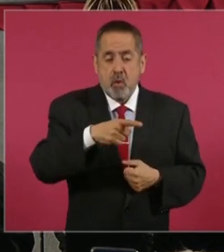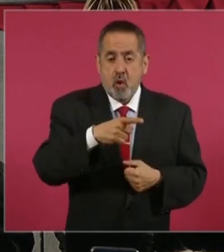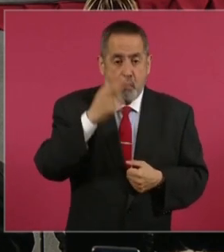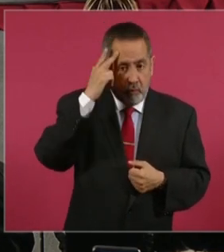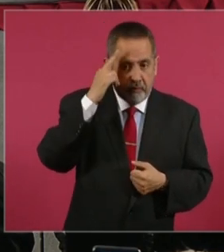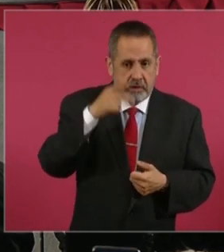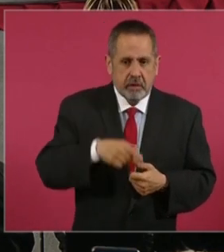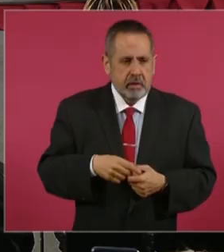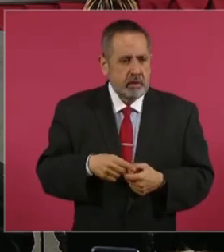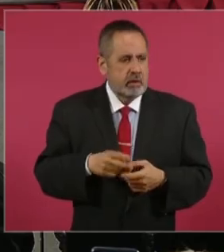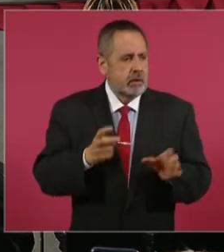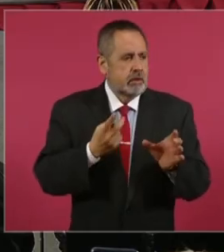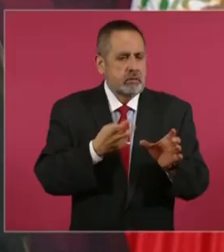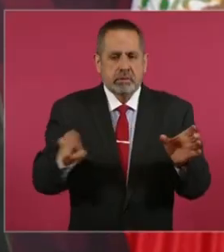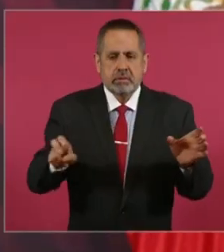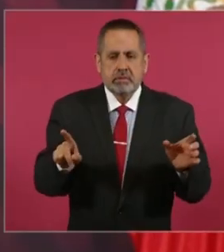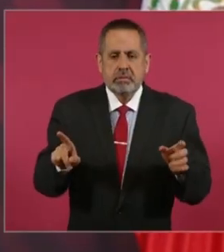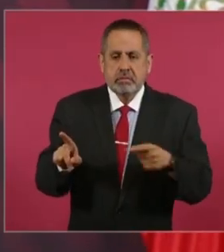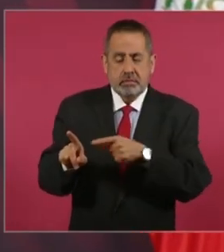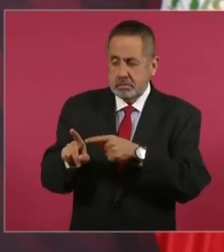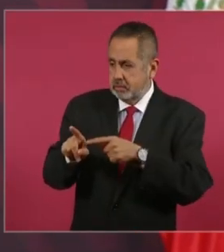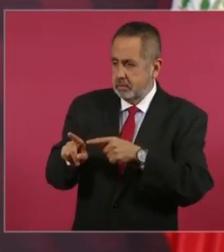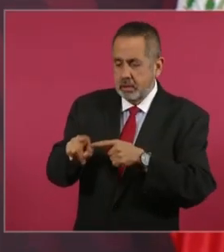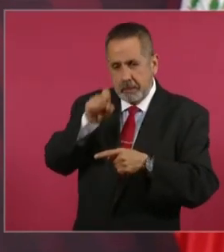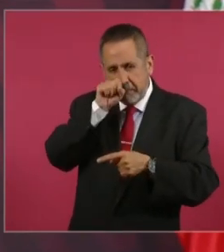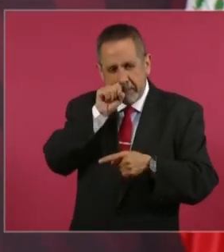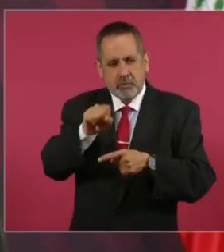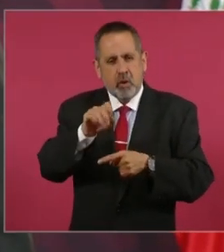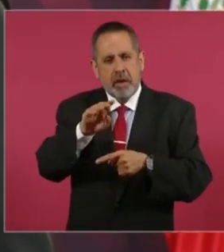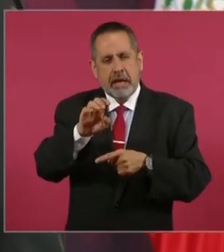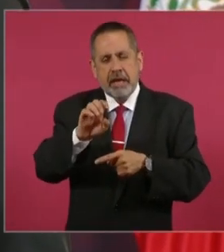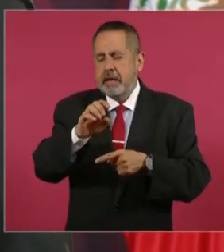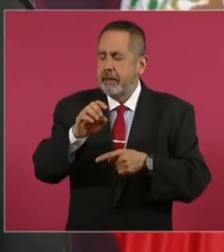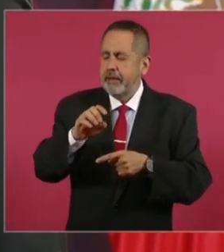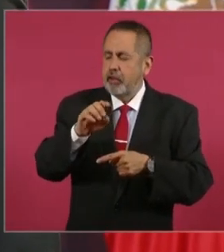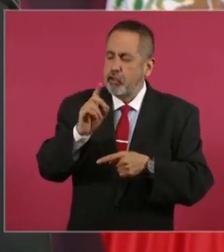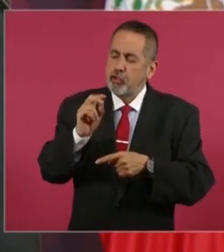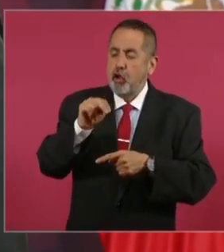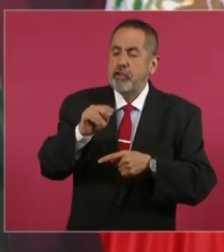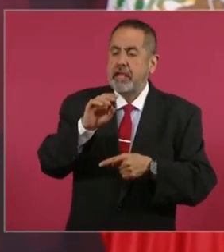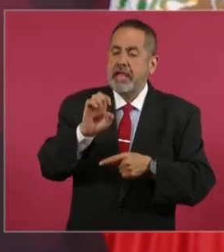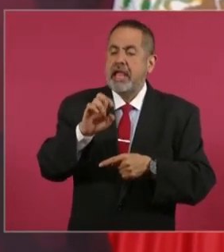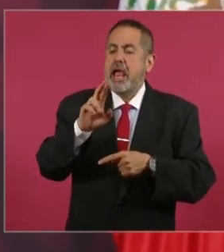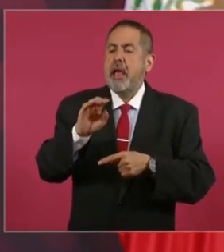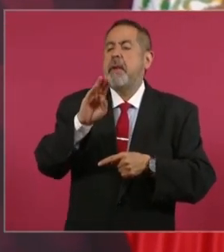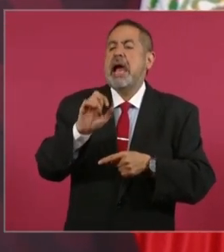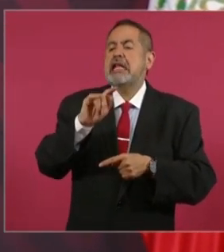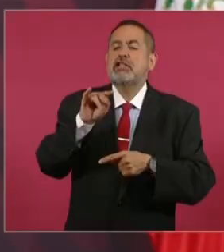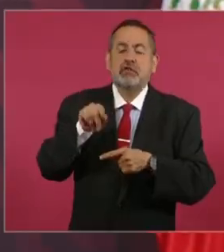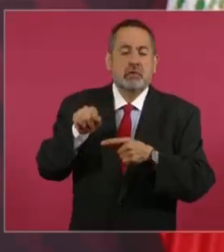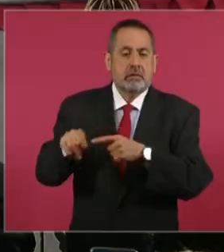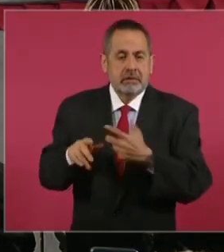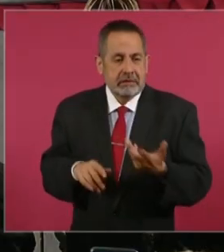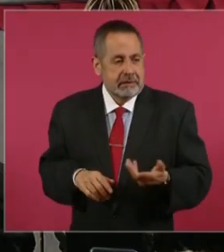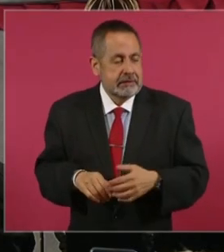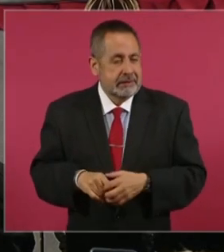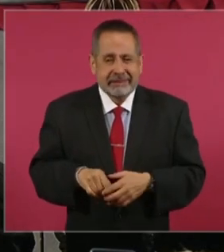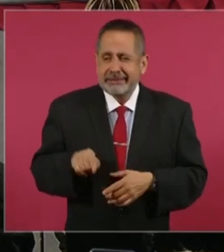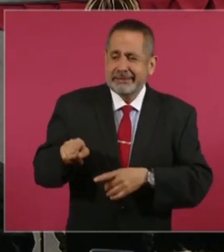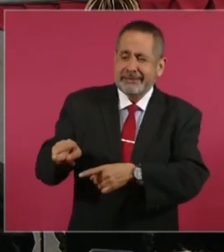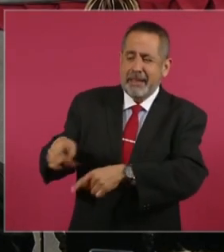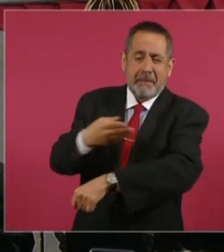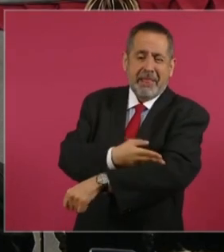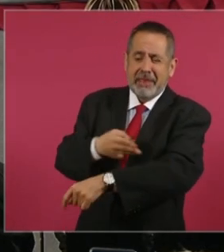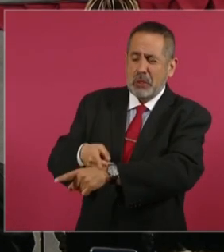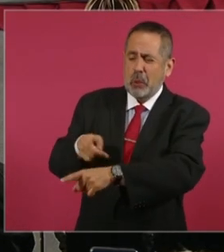repente, como el mismo don Evaristo decía, tenemos pena en la familia,